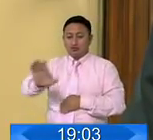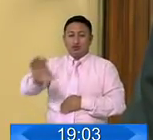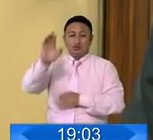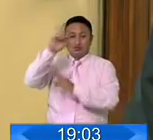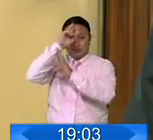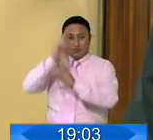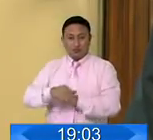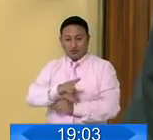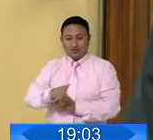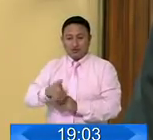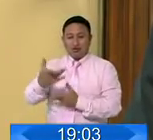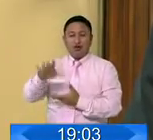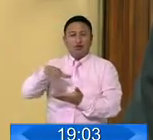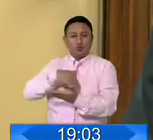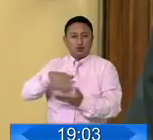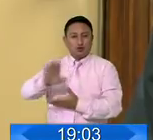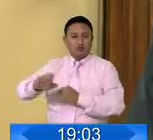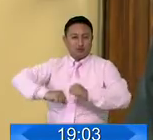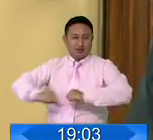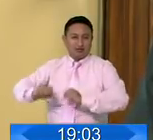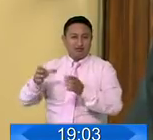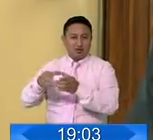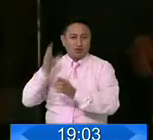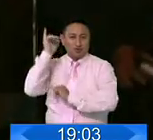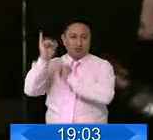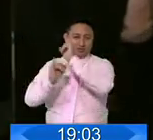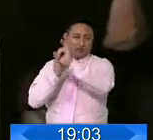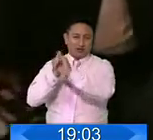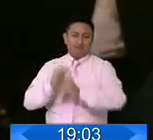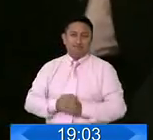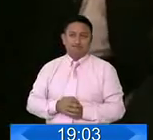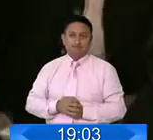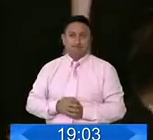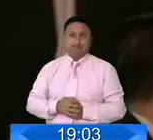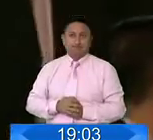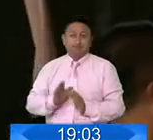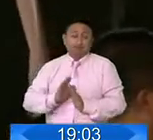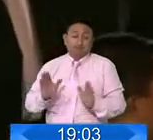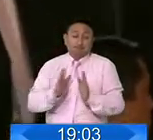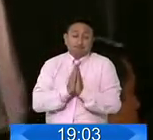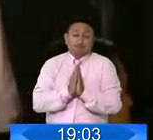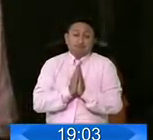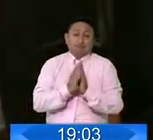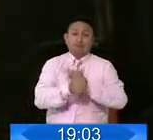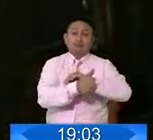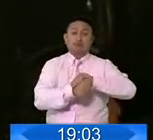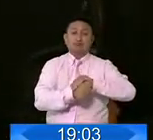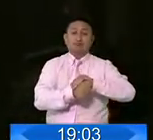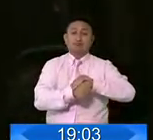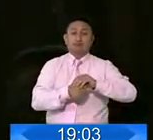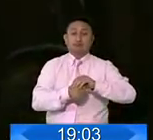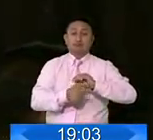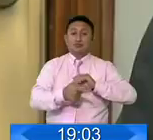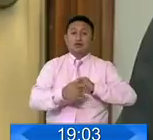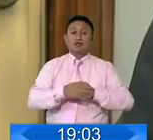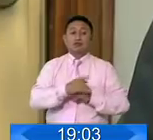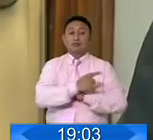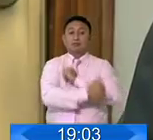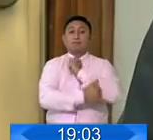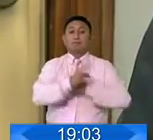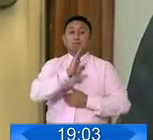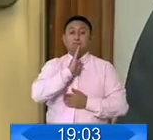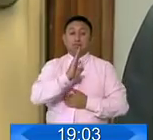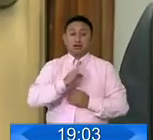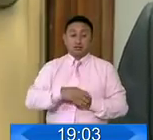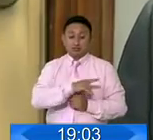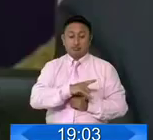a poner sombras de duda, a atacar a la Comisión Interamericana. Sobre un posible pedido de asilo político por parte de Rafael Correa a Bélgica, el canciller